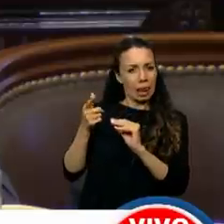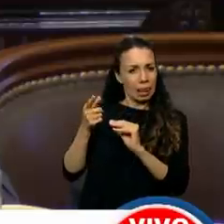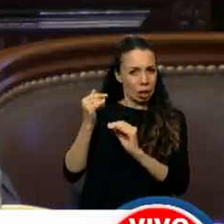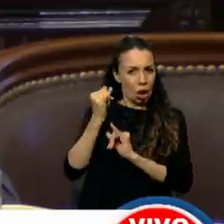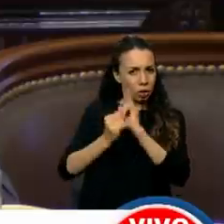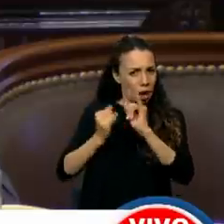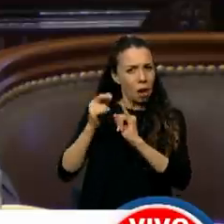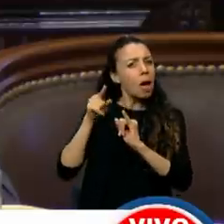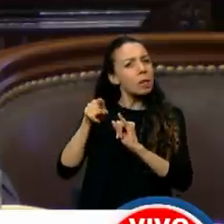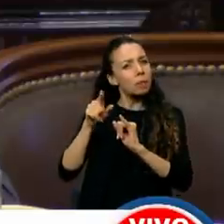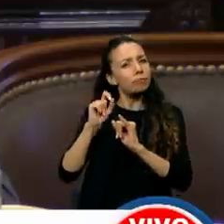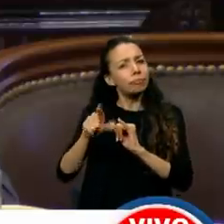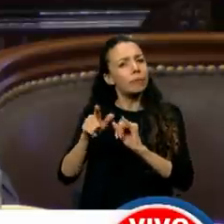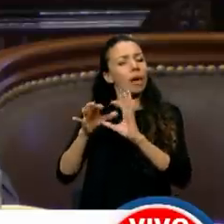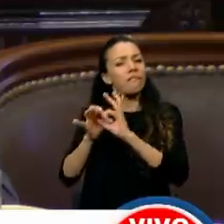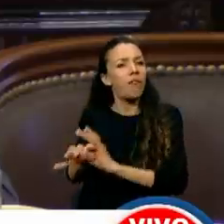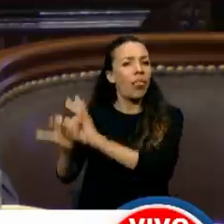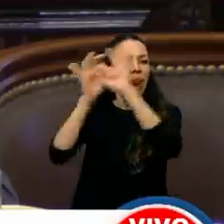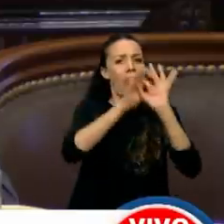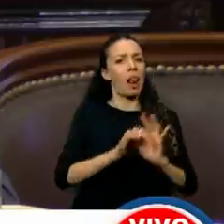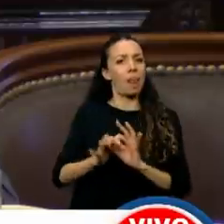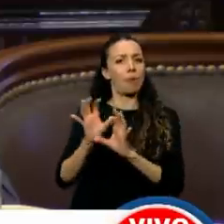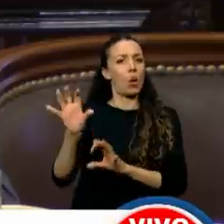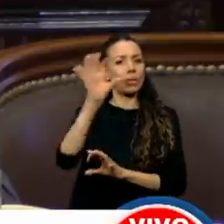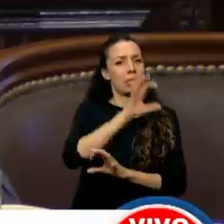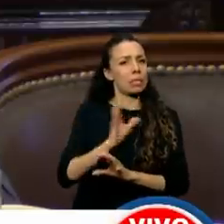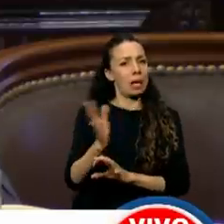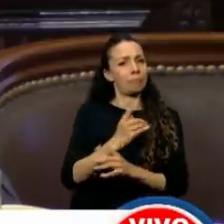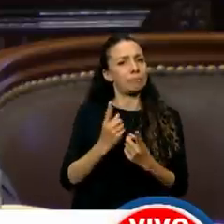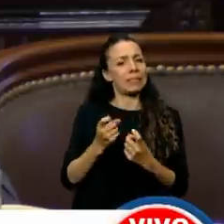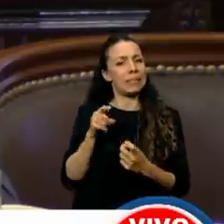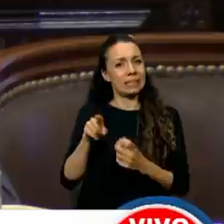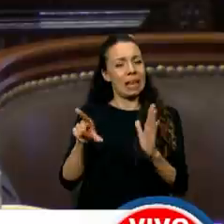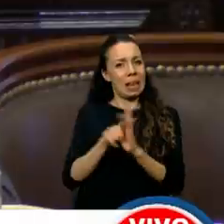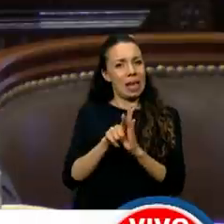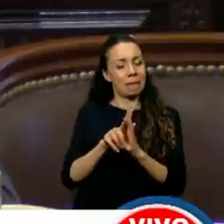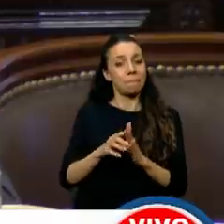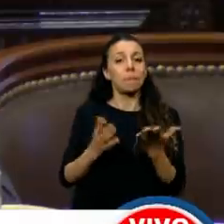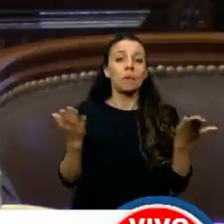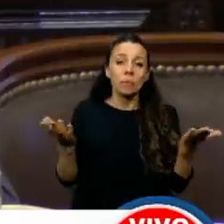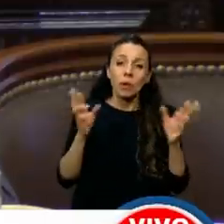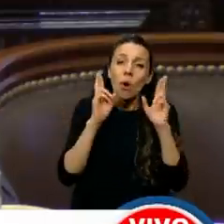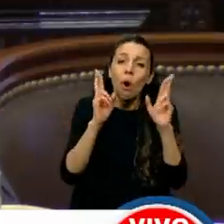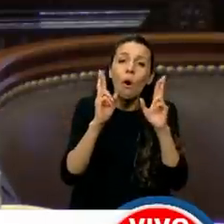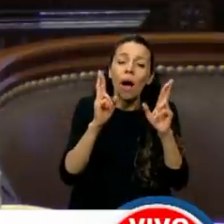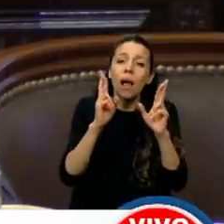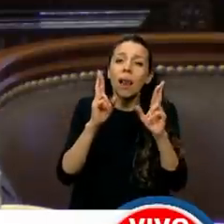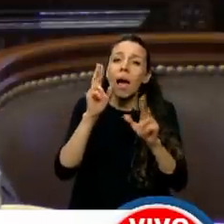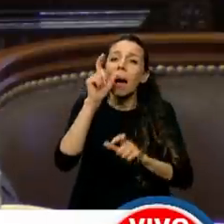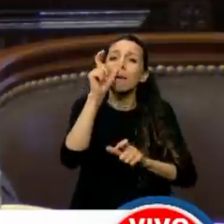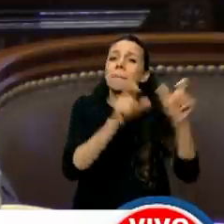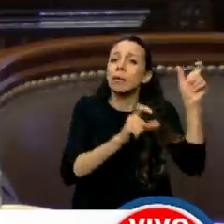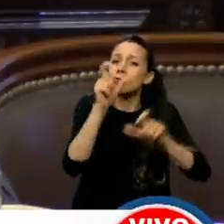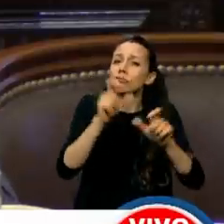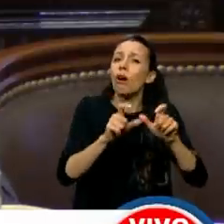y que va para todas las provincias por eso ojalá que aquellos que han manifestado de una manera u otra